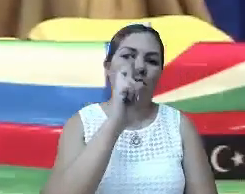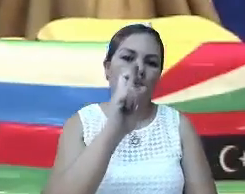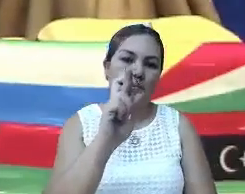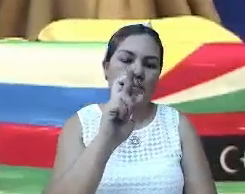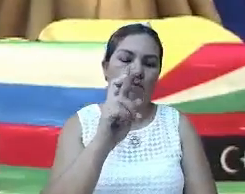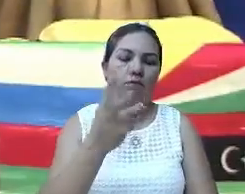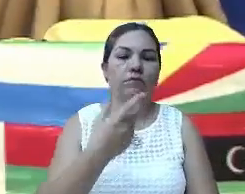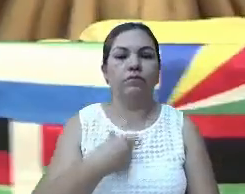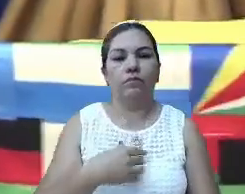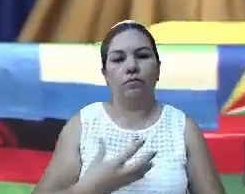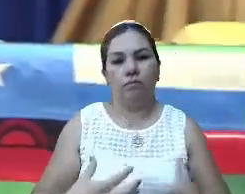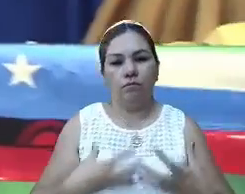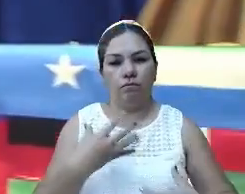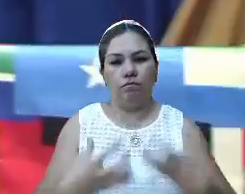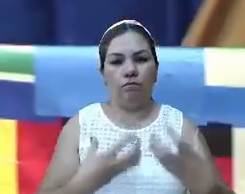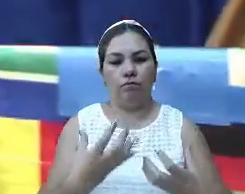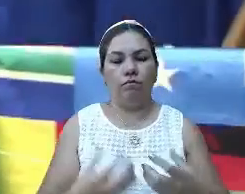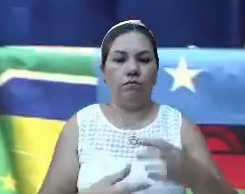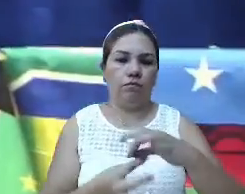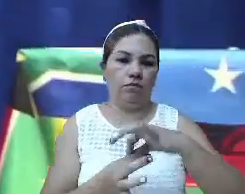Pero diga conmigo, mi Dios